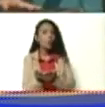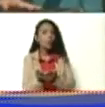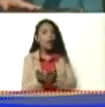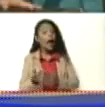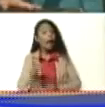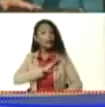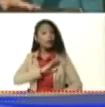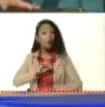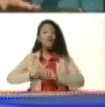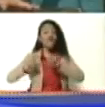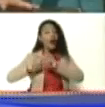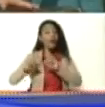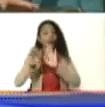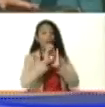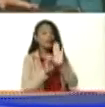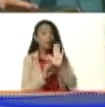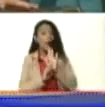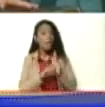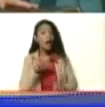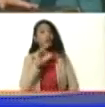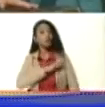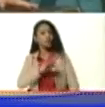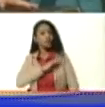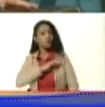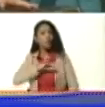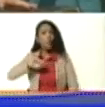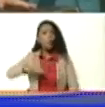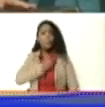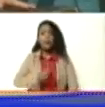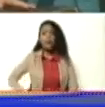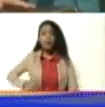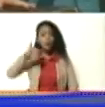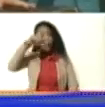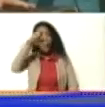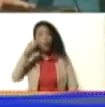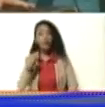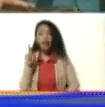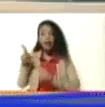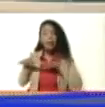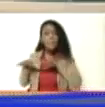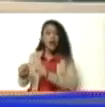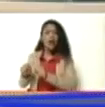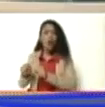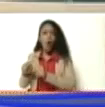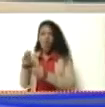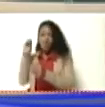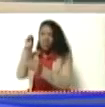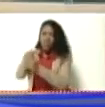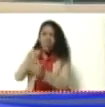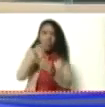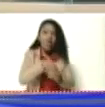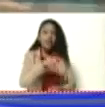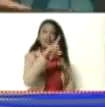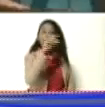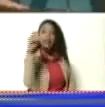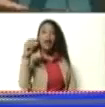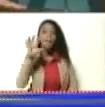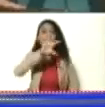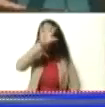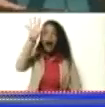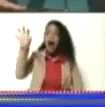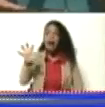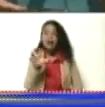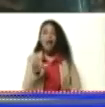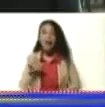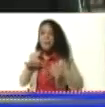tenido diversas etapas, señor presidente Jorge Rodríguez. Un imperio que ha invadido más de 100 países,